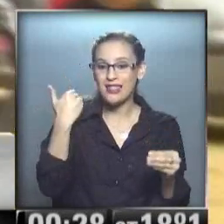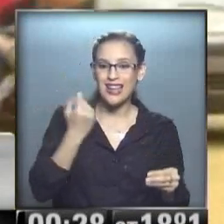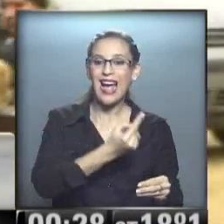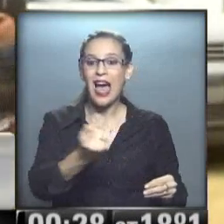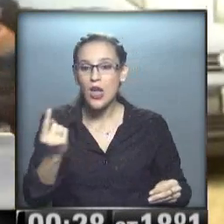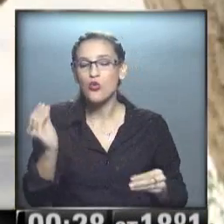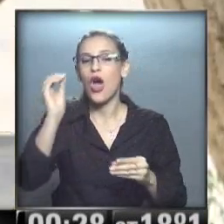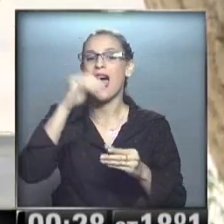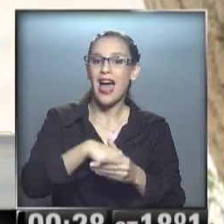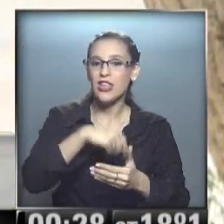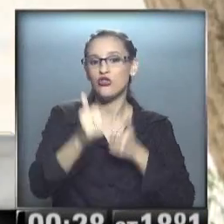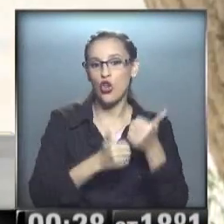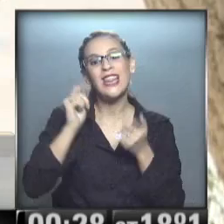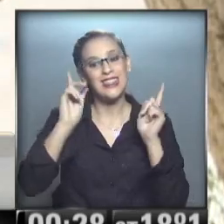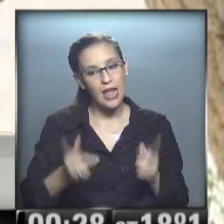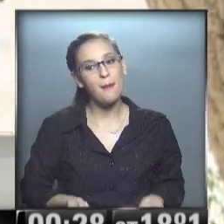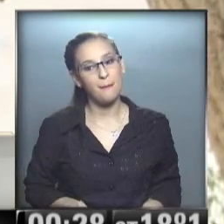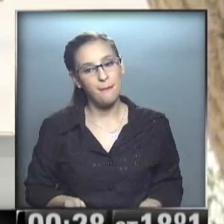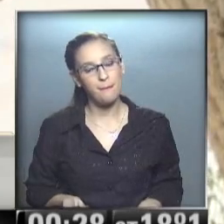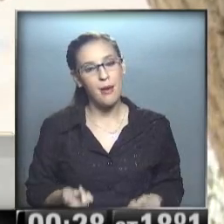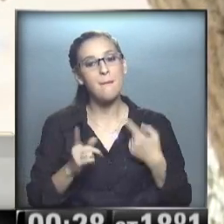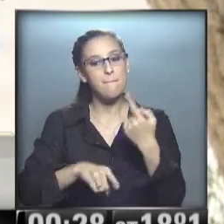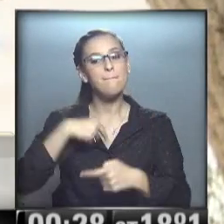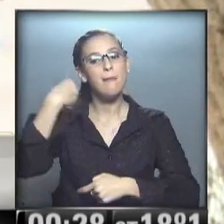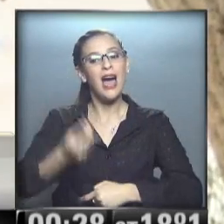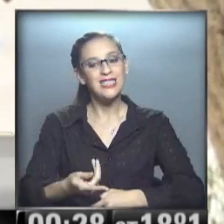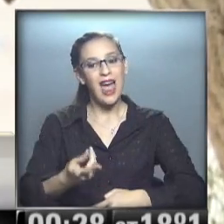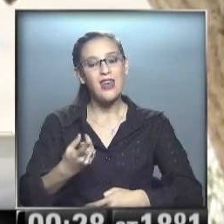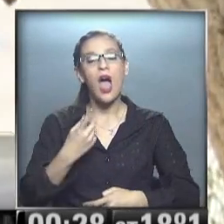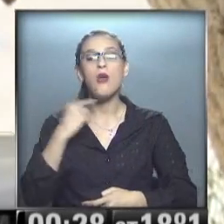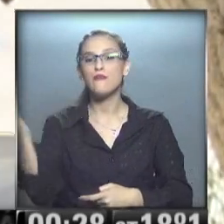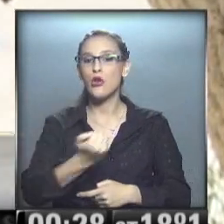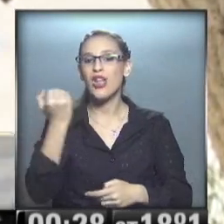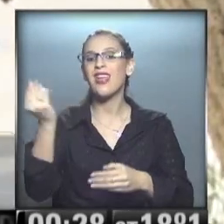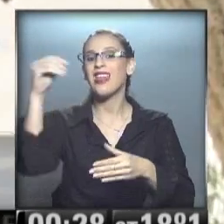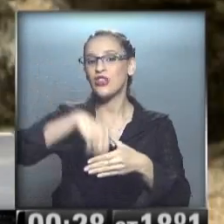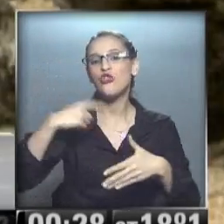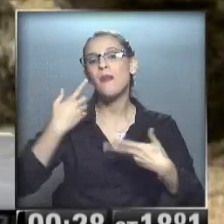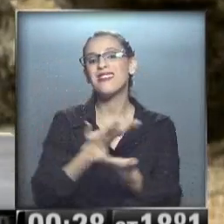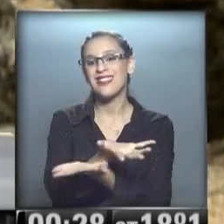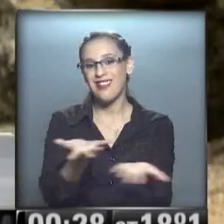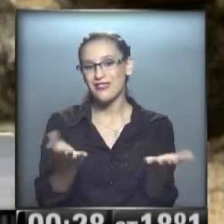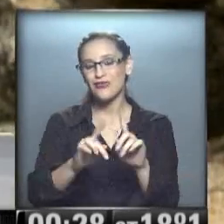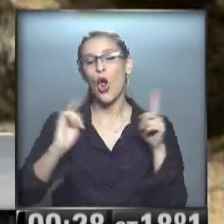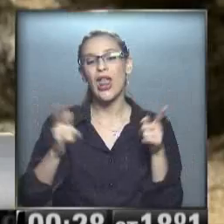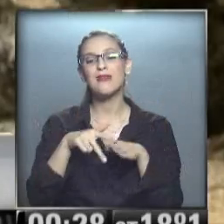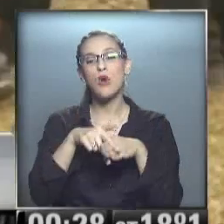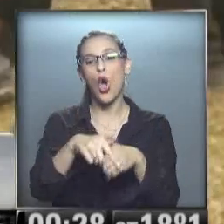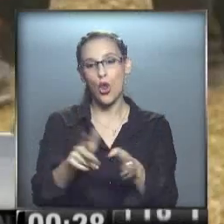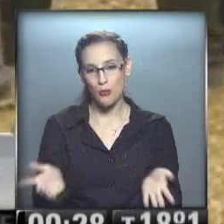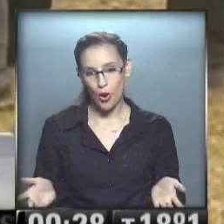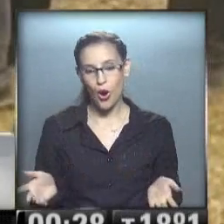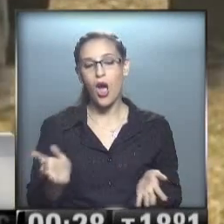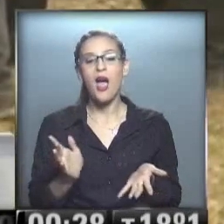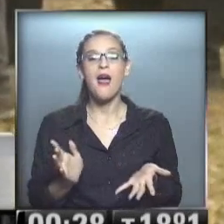de esta historia también, y estarán siendo mañana uno de los de las perlas, ¿no?, de lo que es la presentación aquí en el hipódromo. Vale decir que Sergio Dawi